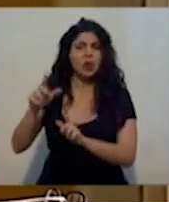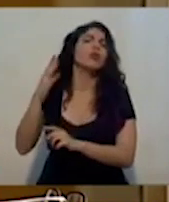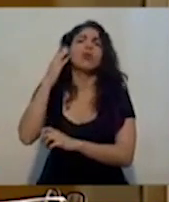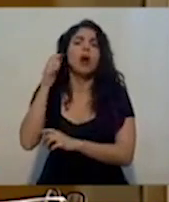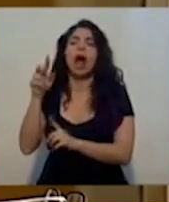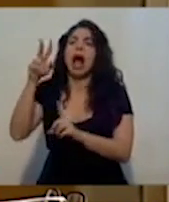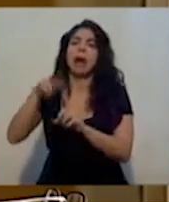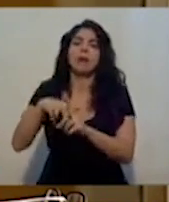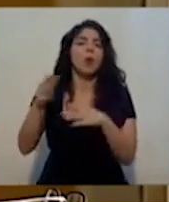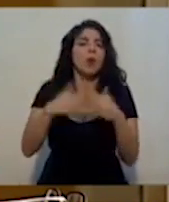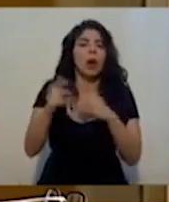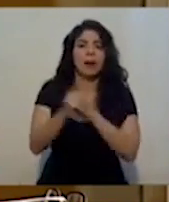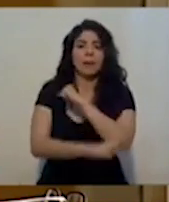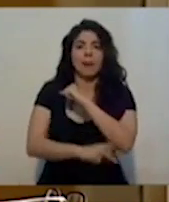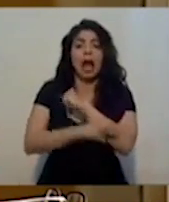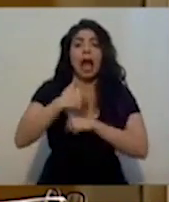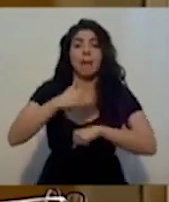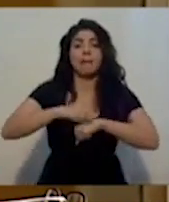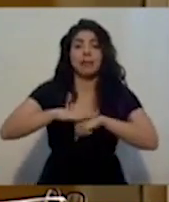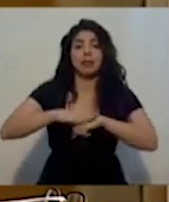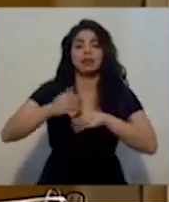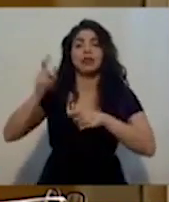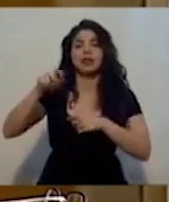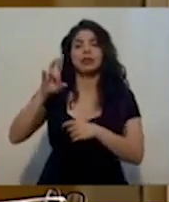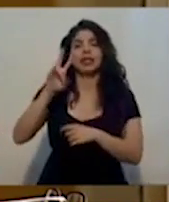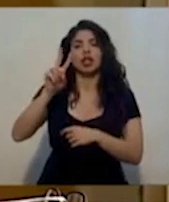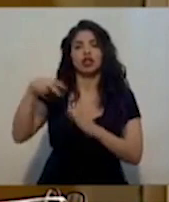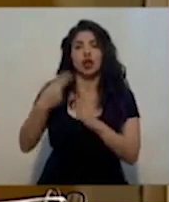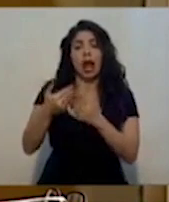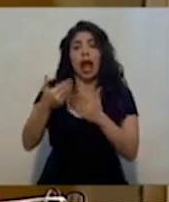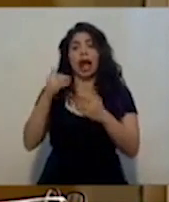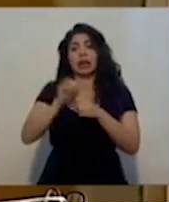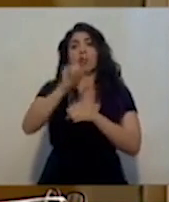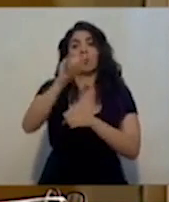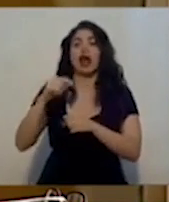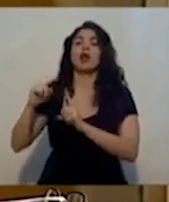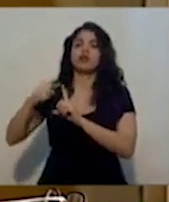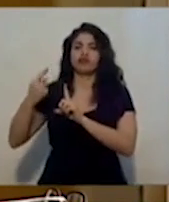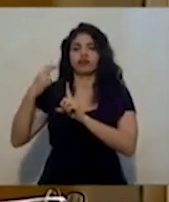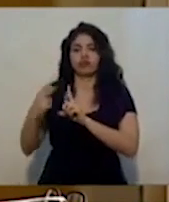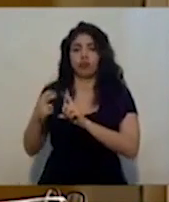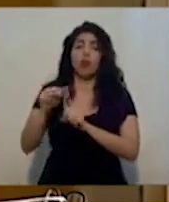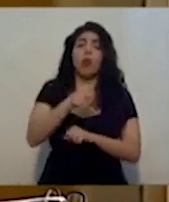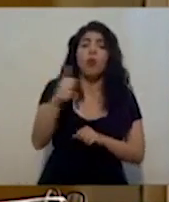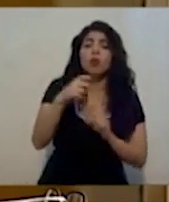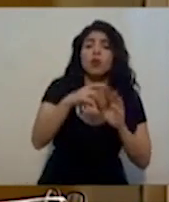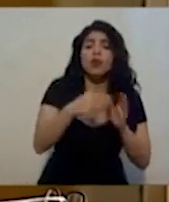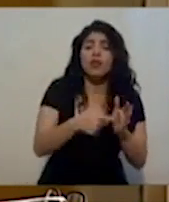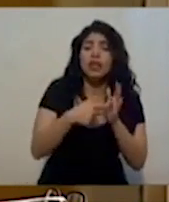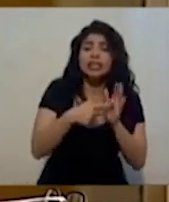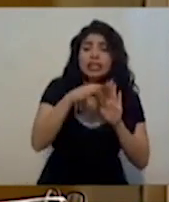aplica para todos los países autorizados se mantienen los demás requisitos que ya conocemos como